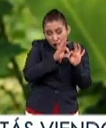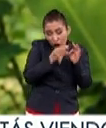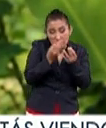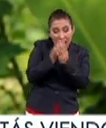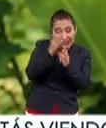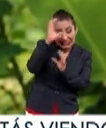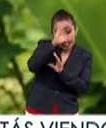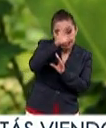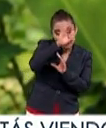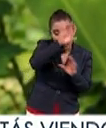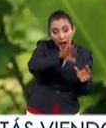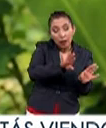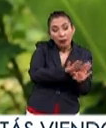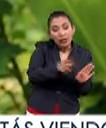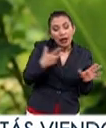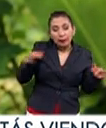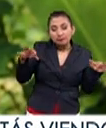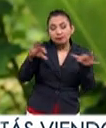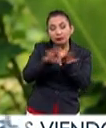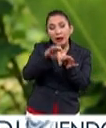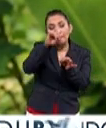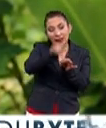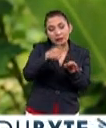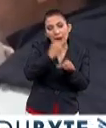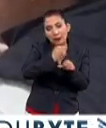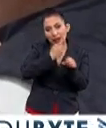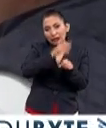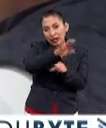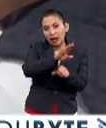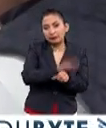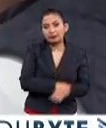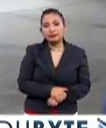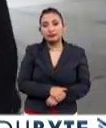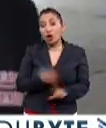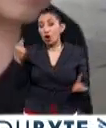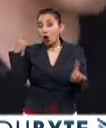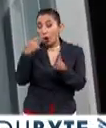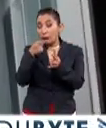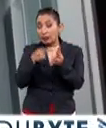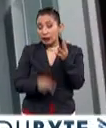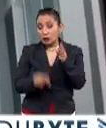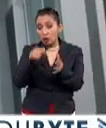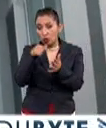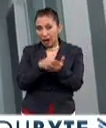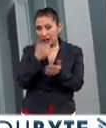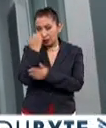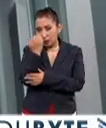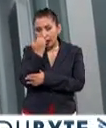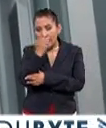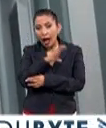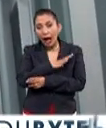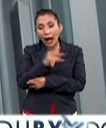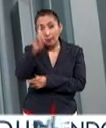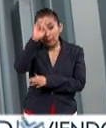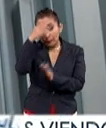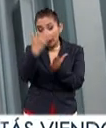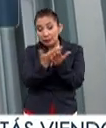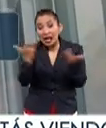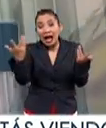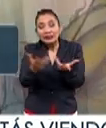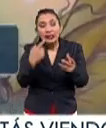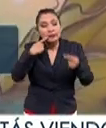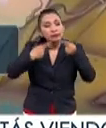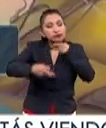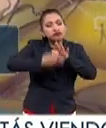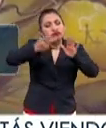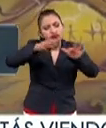metodológicos, científicos puedan converger en estas prácticas. Entre los objetivos de este espacio académico está la propuesta de crear un